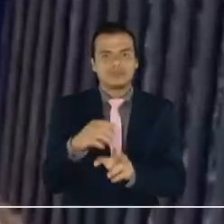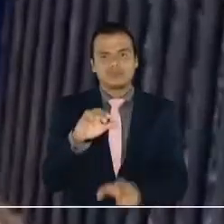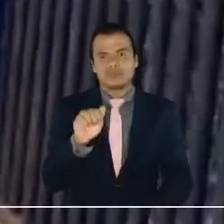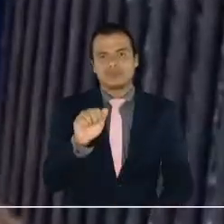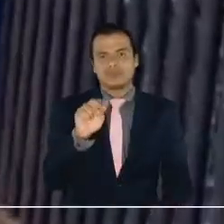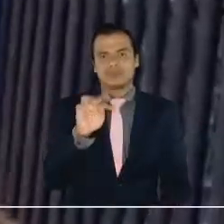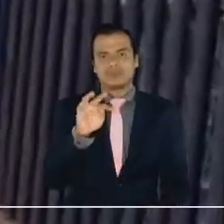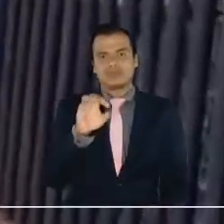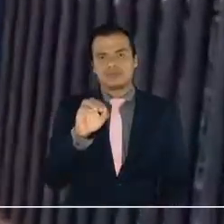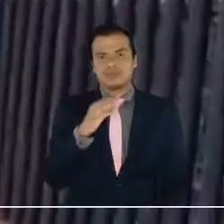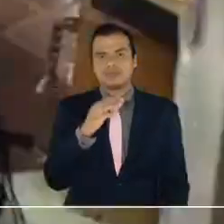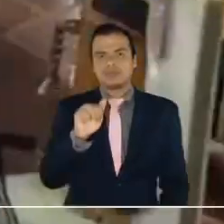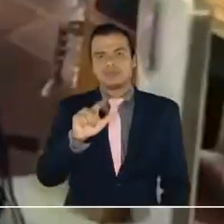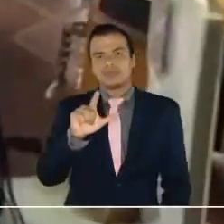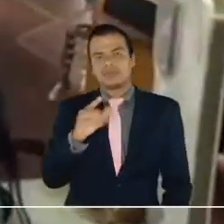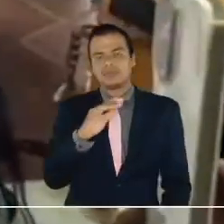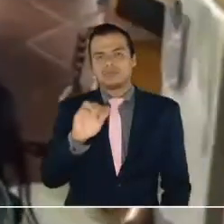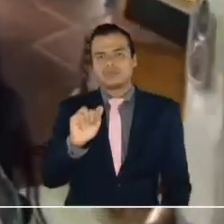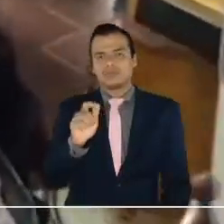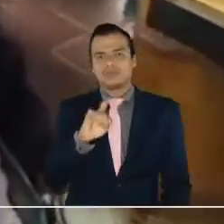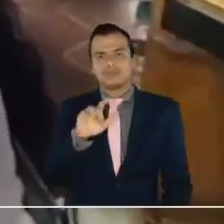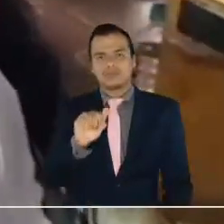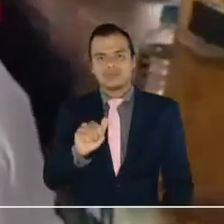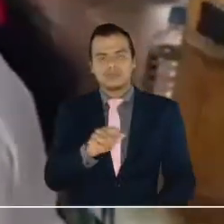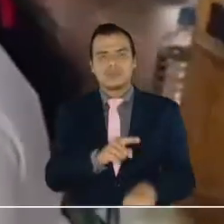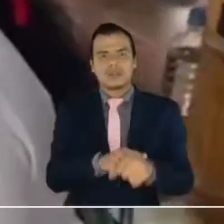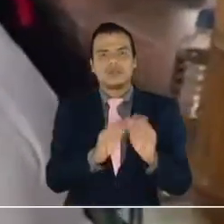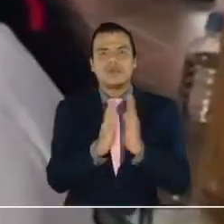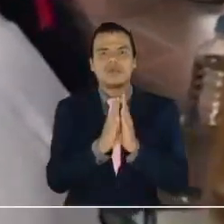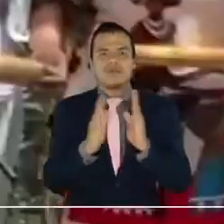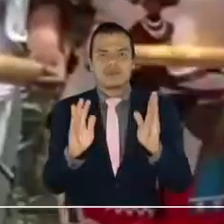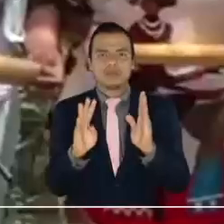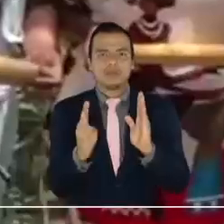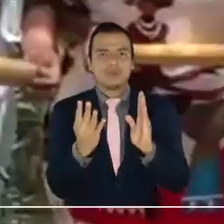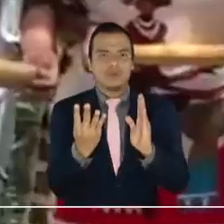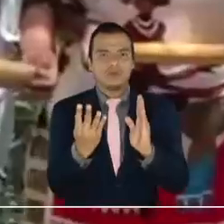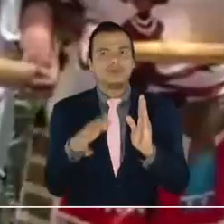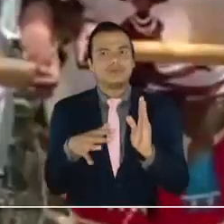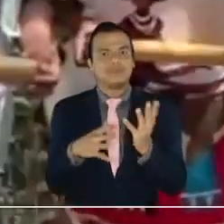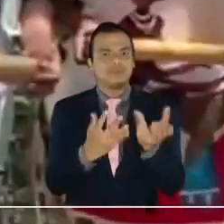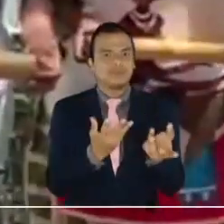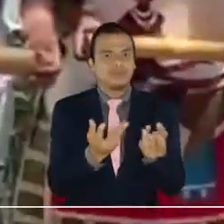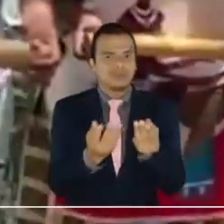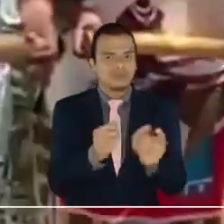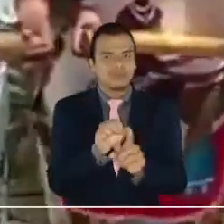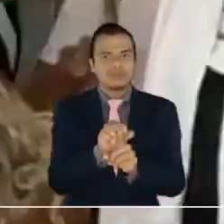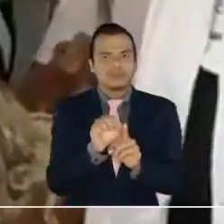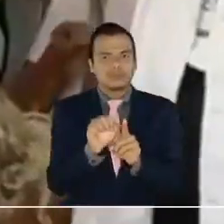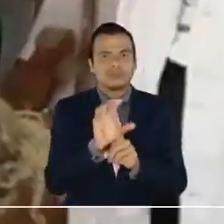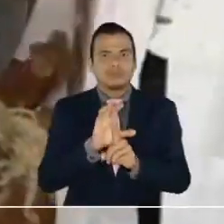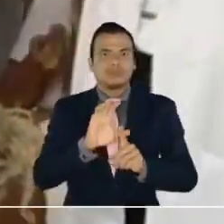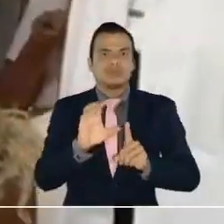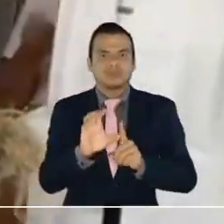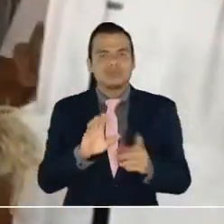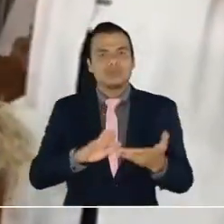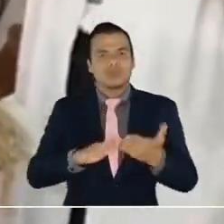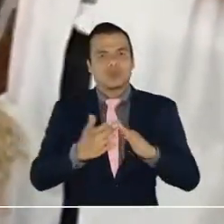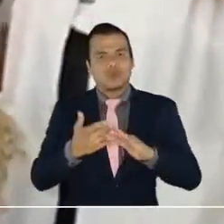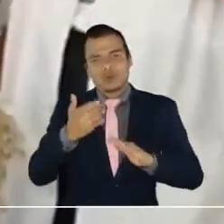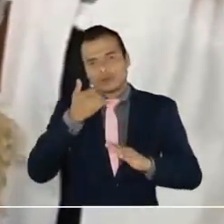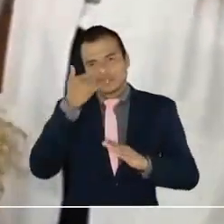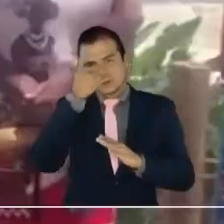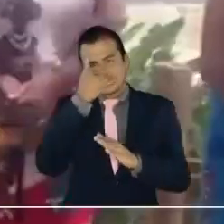ruta Voces de los Ríos de Cali. Varios sectores sociales, culturales y comunidades afroindígenas fueron convocadas